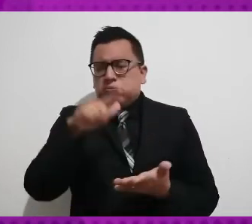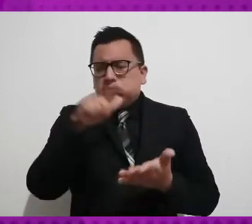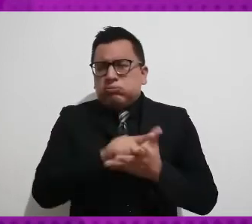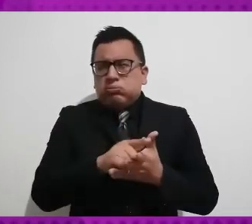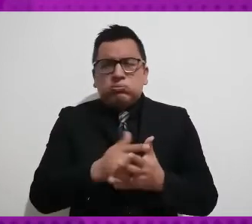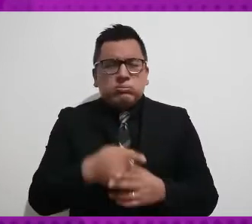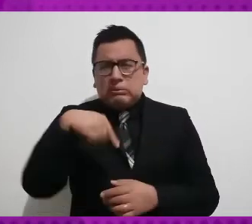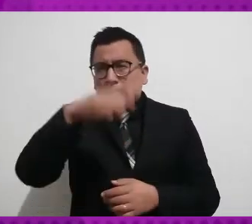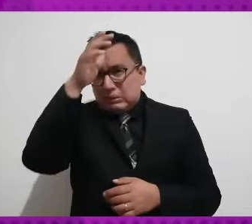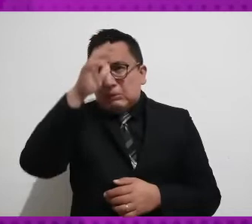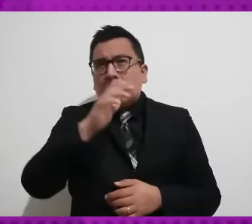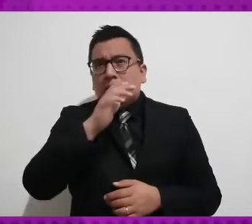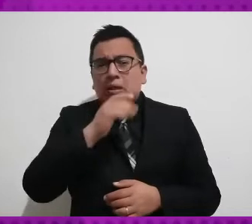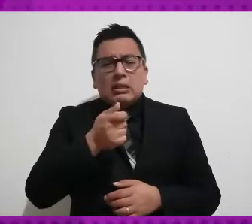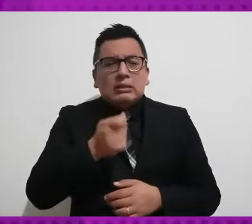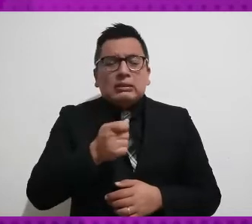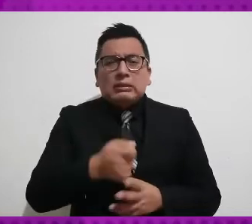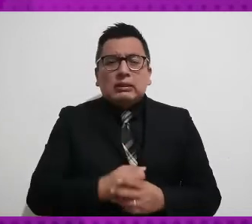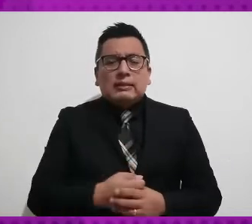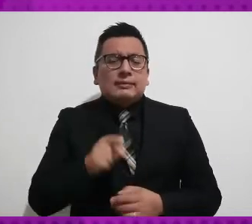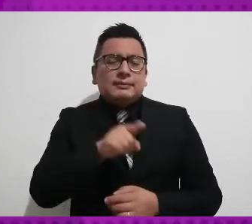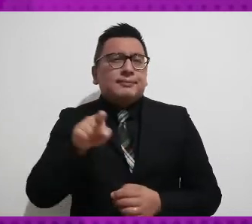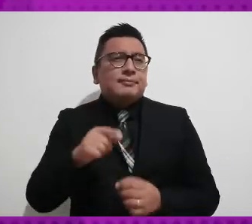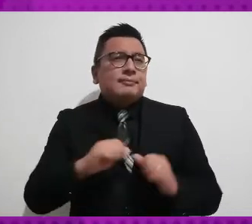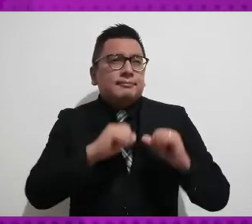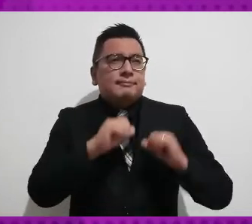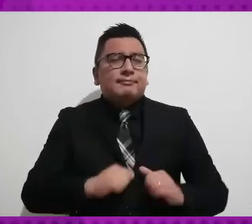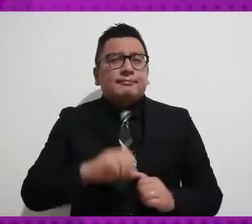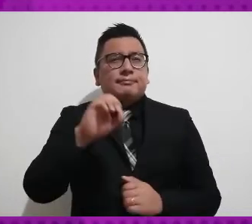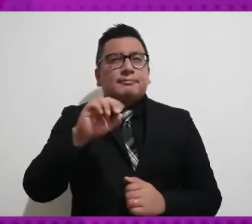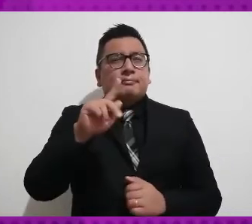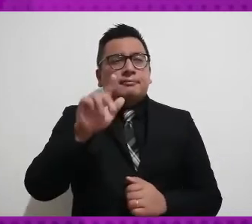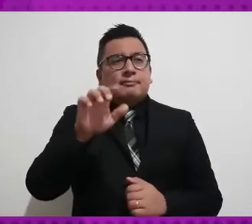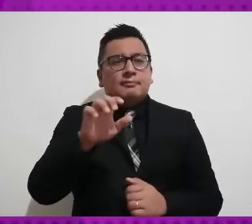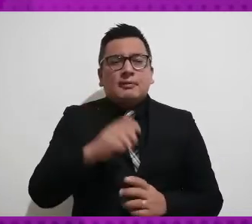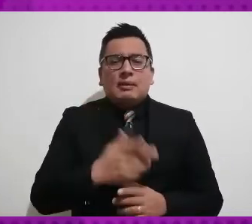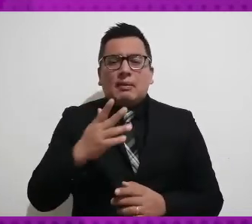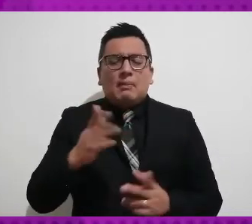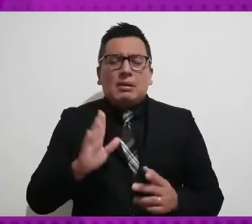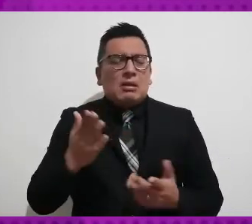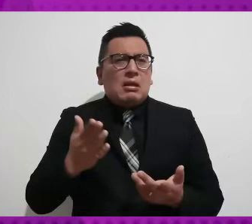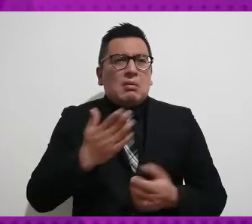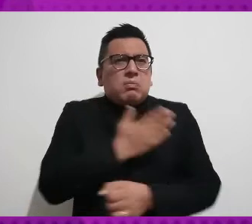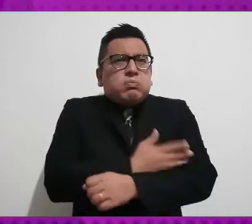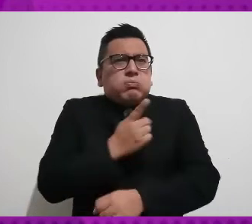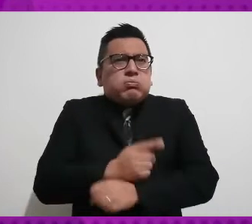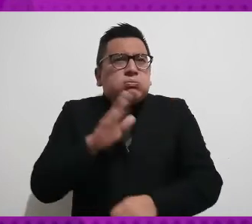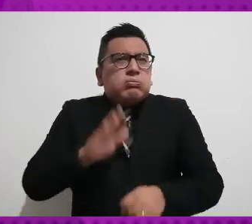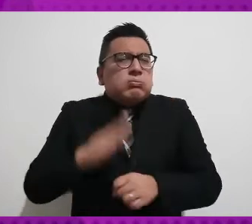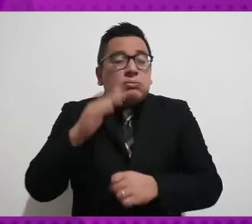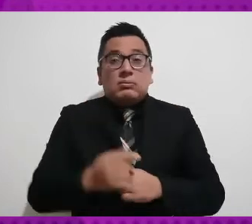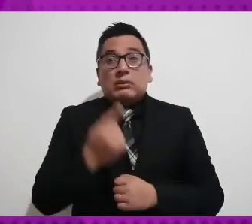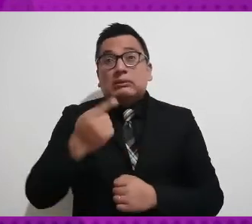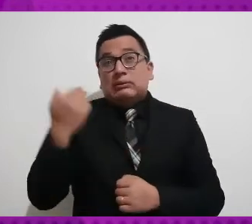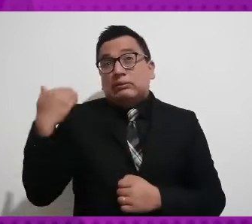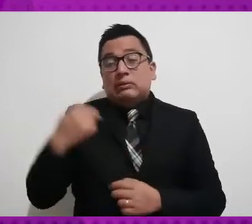precisamente eso, que en el tema del trabajo de los órganos electorales cada vez sea como más limpio, ¿no? Porque en otras